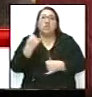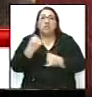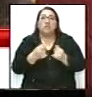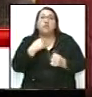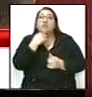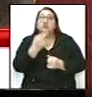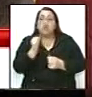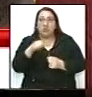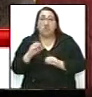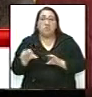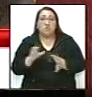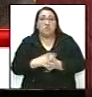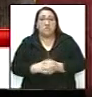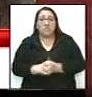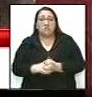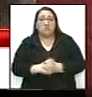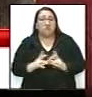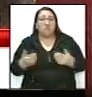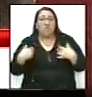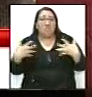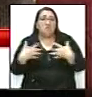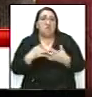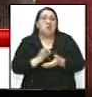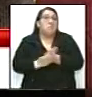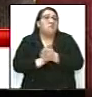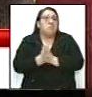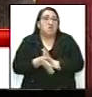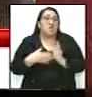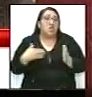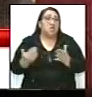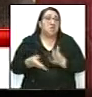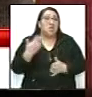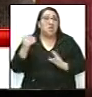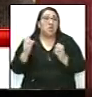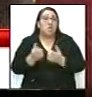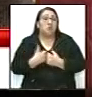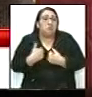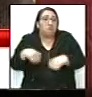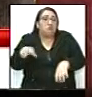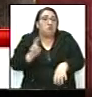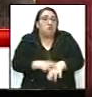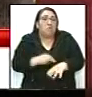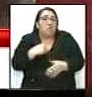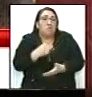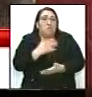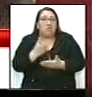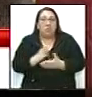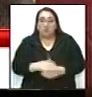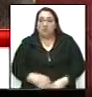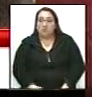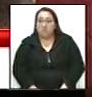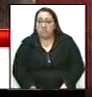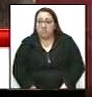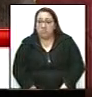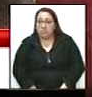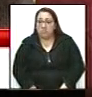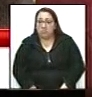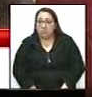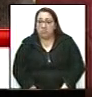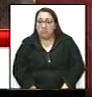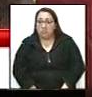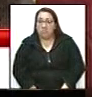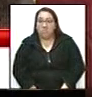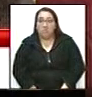voz y lo vamos a hacer. No le tenemos temor a nadie, y si nos tienen que sacar del Congreso, que nos saquen, no tenemos ningún problema tampoco. Pero aquí tiene